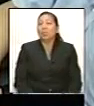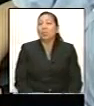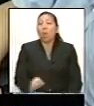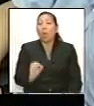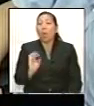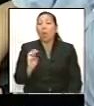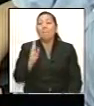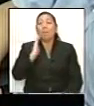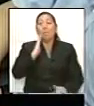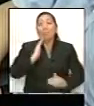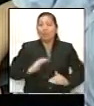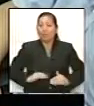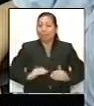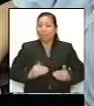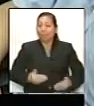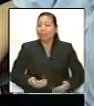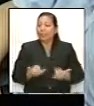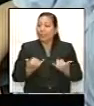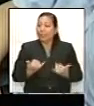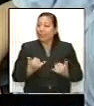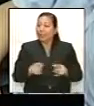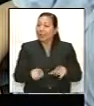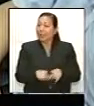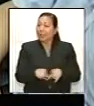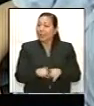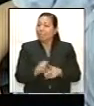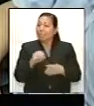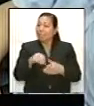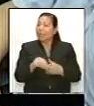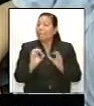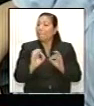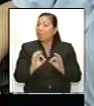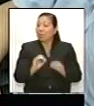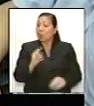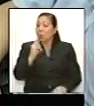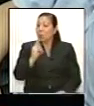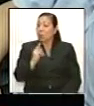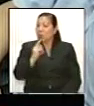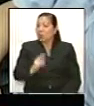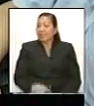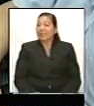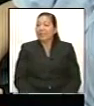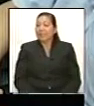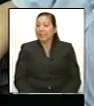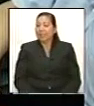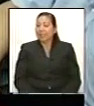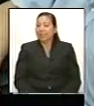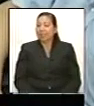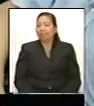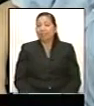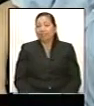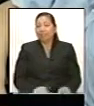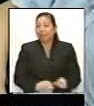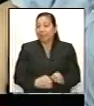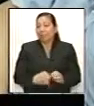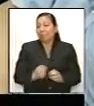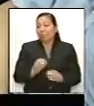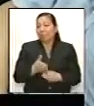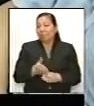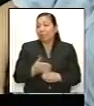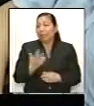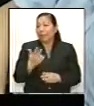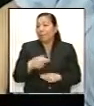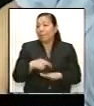madre gestante, por ejemplo, ¿no? Ahí en este caso cuando esté en riesgo la vida, un caso de urgencia, ¿no? Ahí en este caso el equipo SAO van los